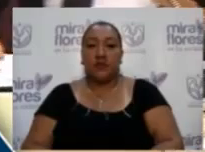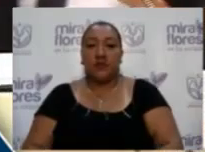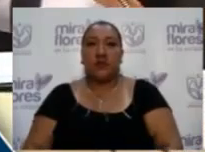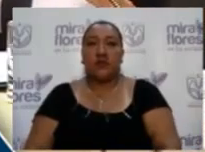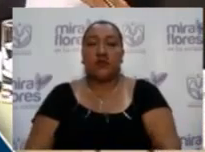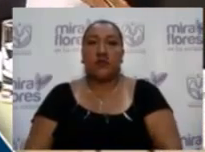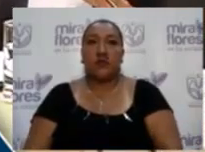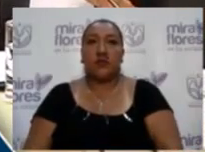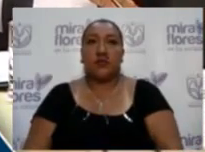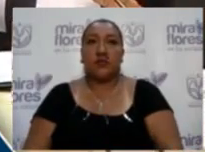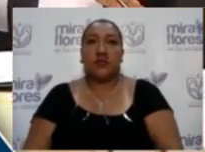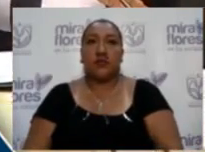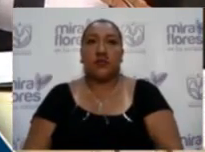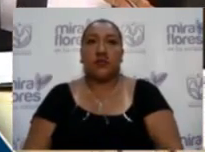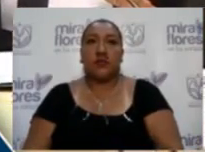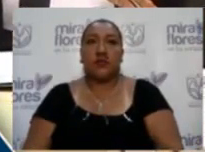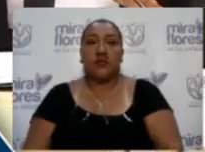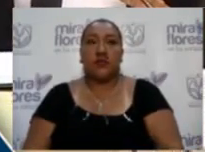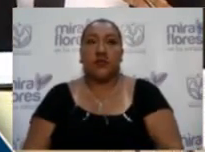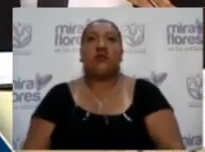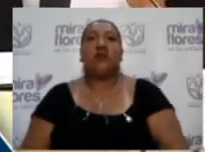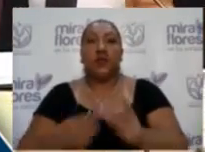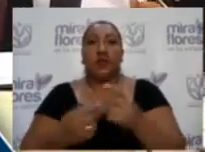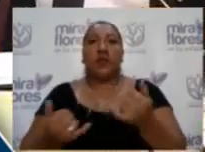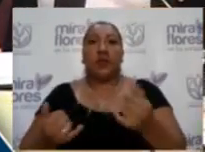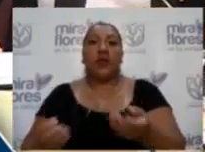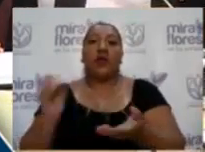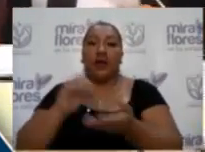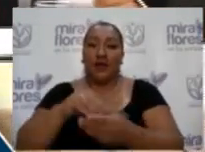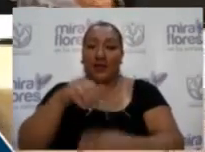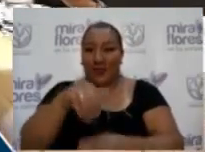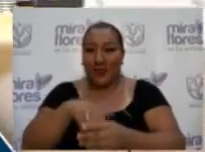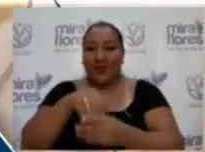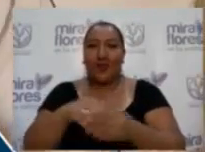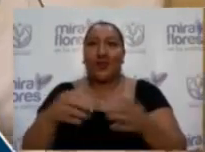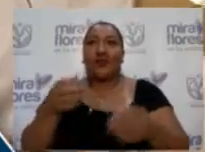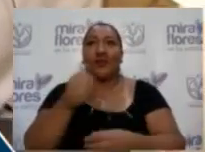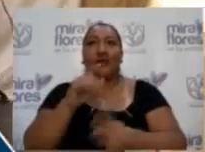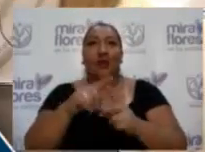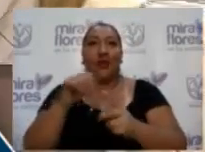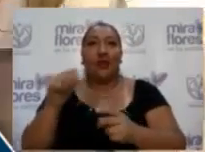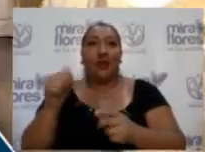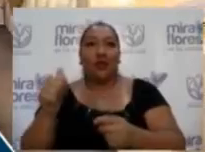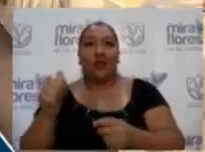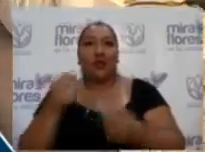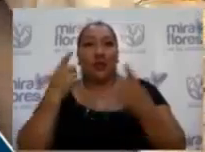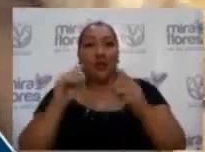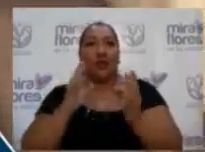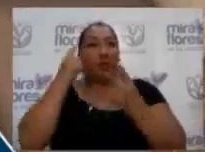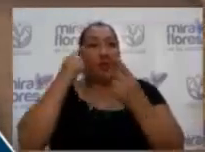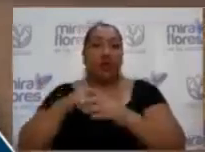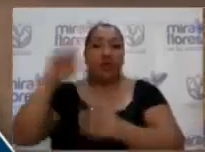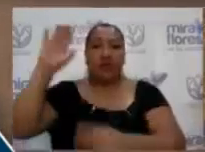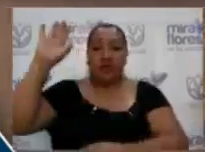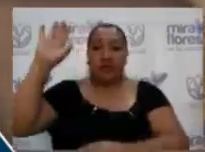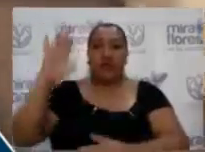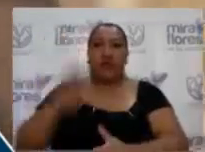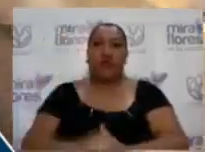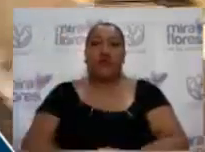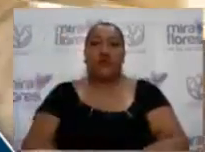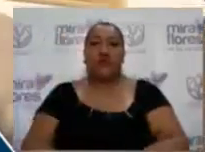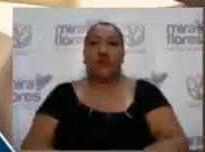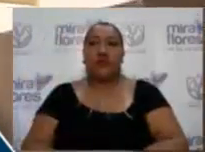El siguiente punto es precisamente votar el acta. Aquellos miembros del Consejo que estén a favor, si van a expresar la señal de conformidad, se